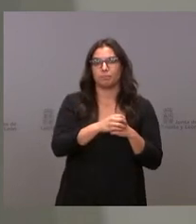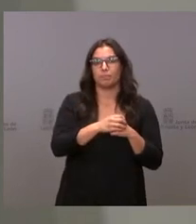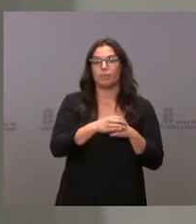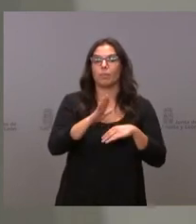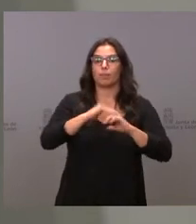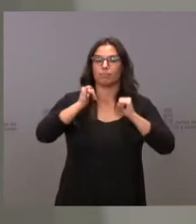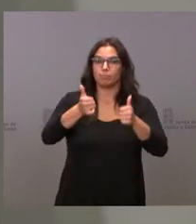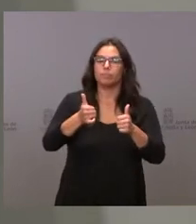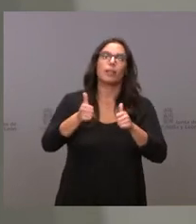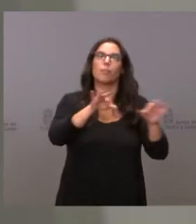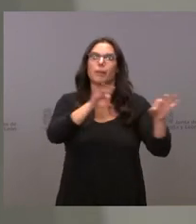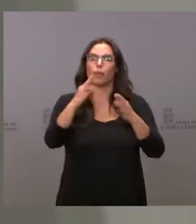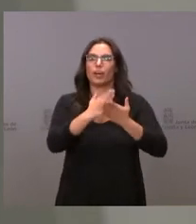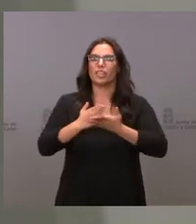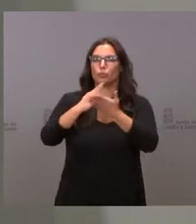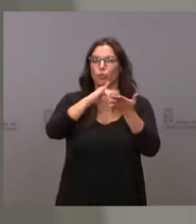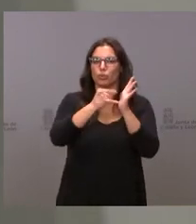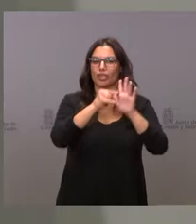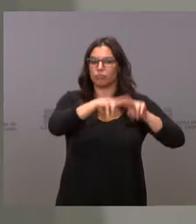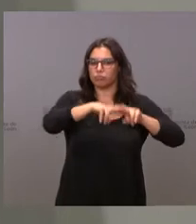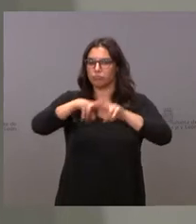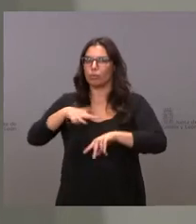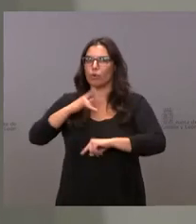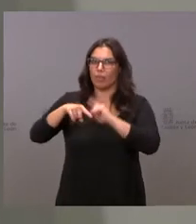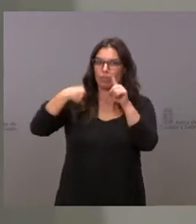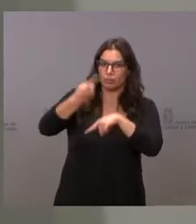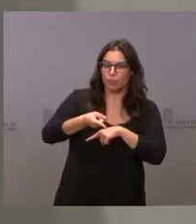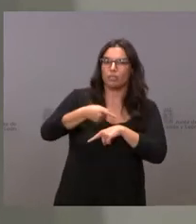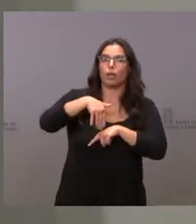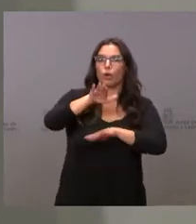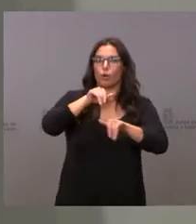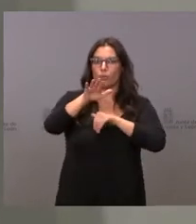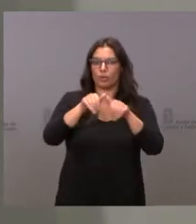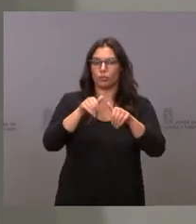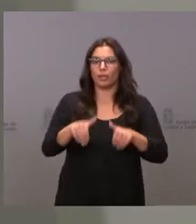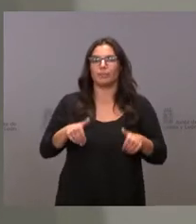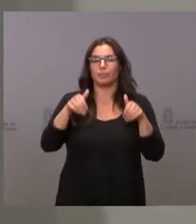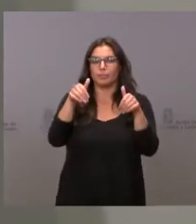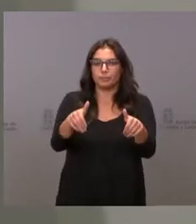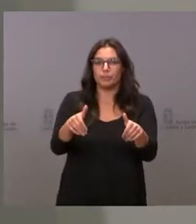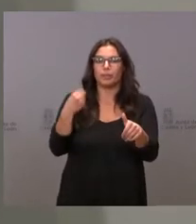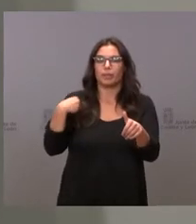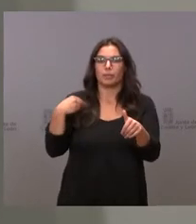la preparación de los estudios técnicos que permitan concurrir a las próximas convocatorias del mecanismo